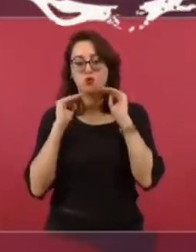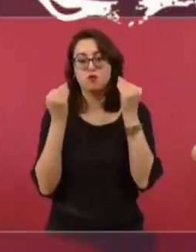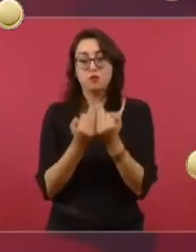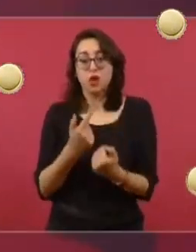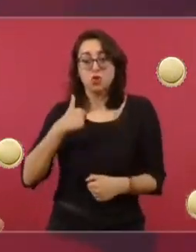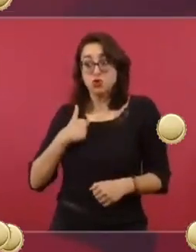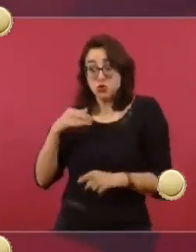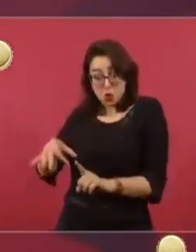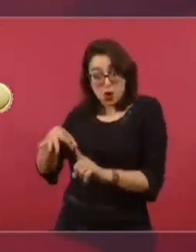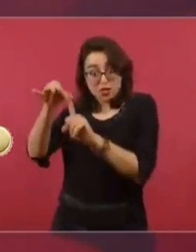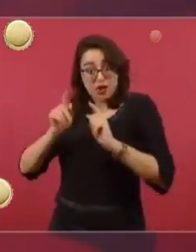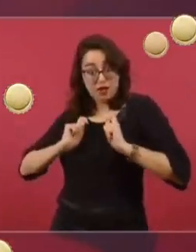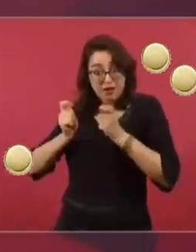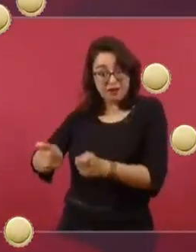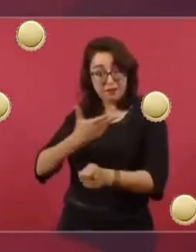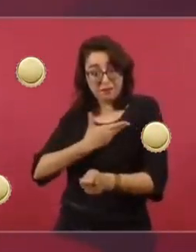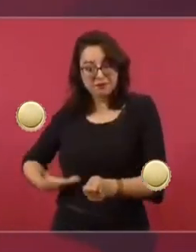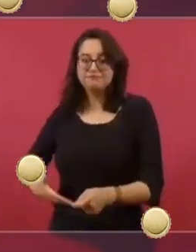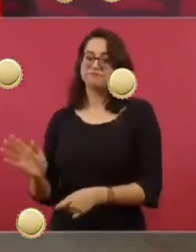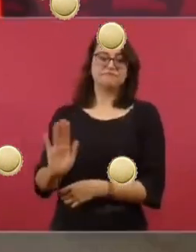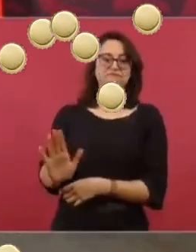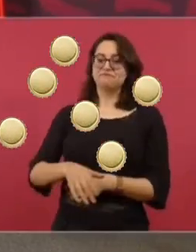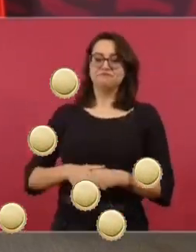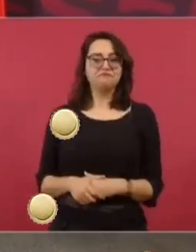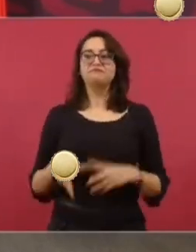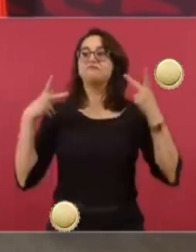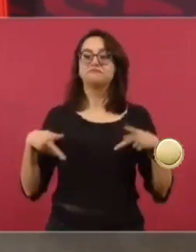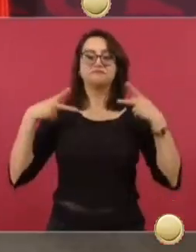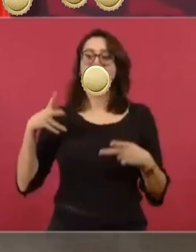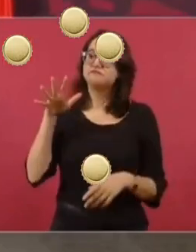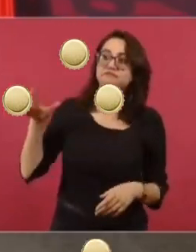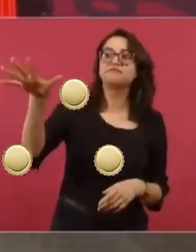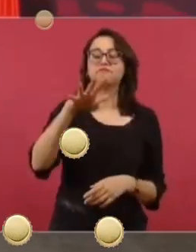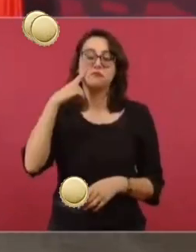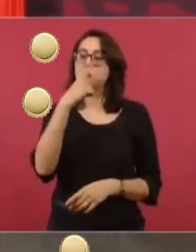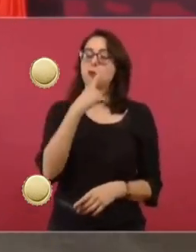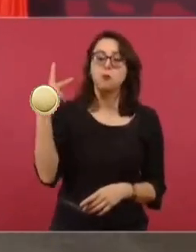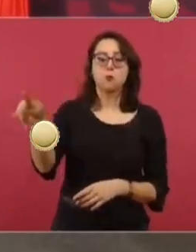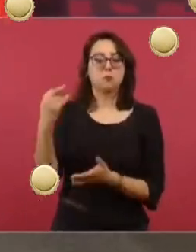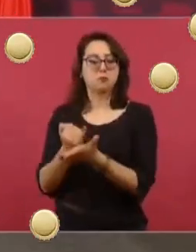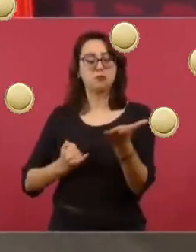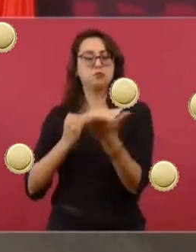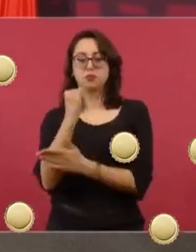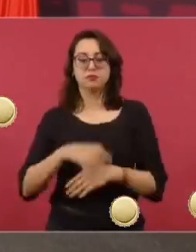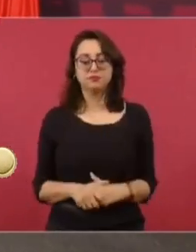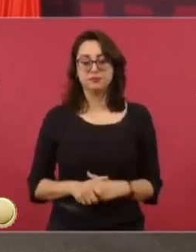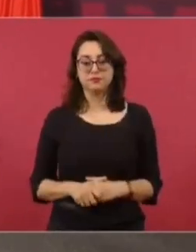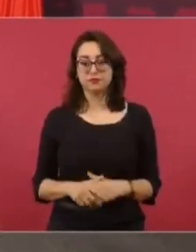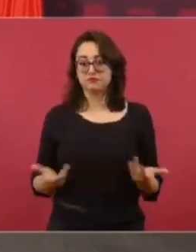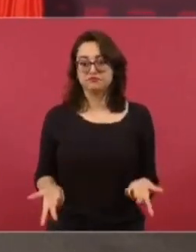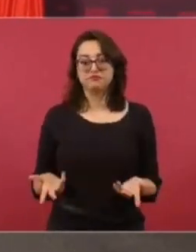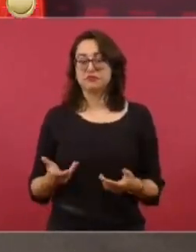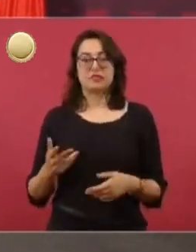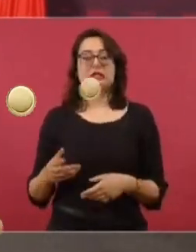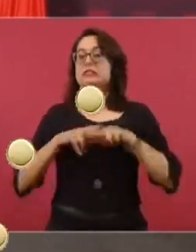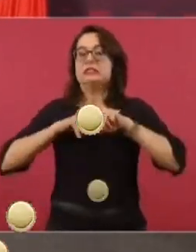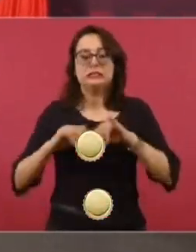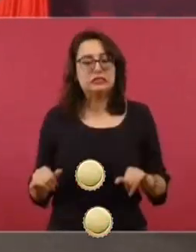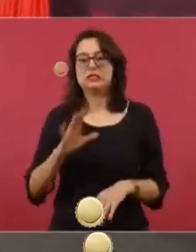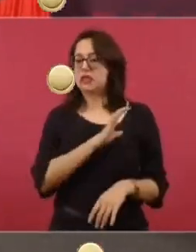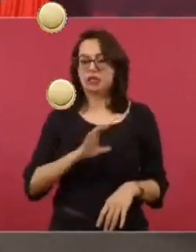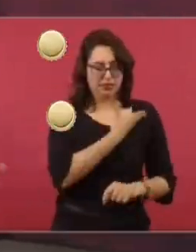Yo no voy a designar a mi sucesor. Va a ser el pueblo. Y no voy a designar tampoco al candidato de